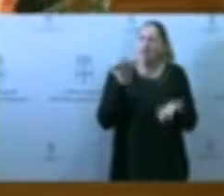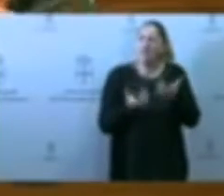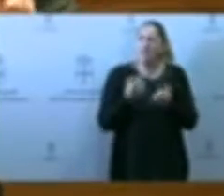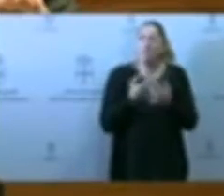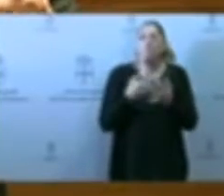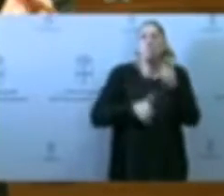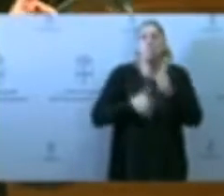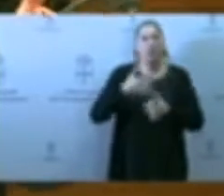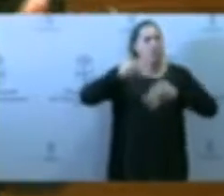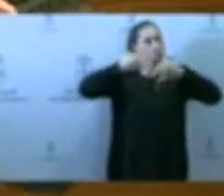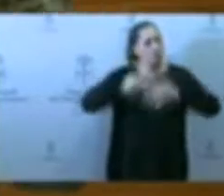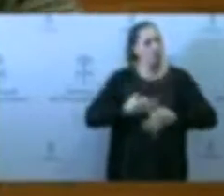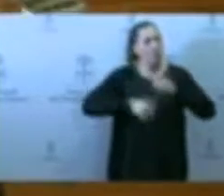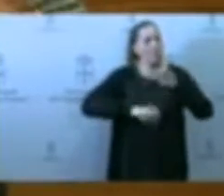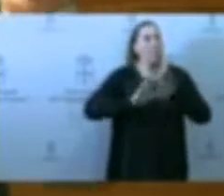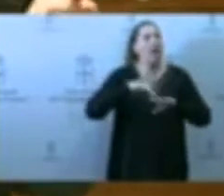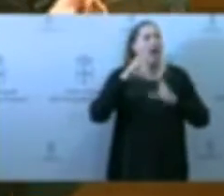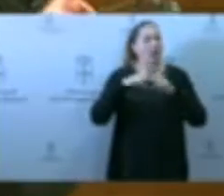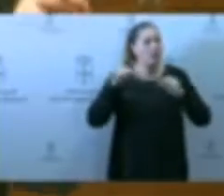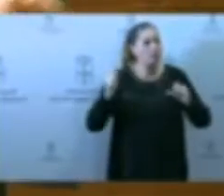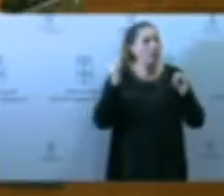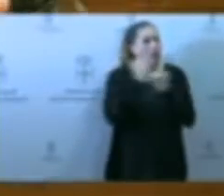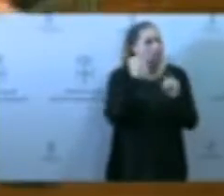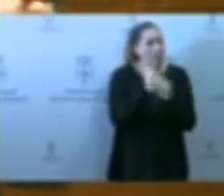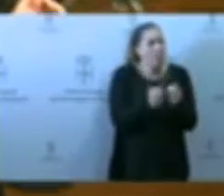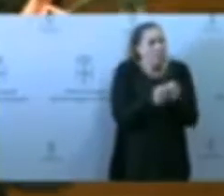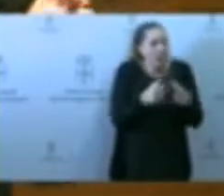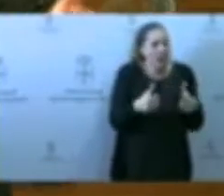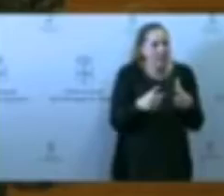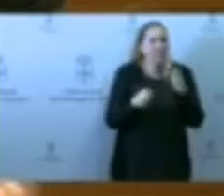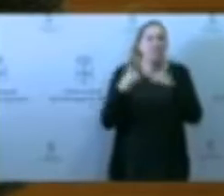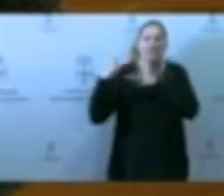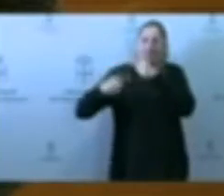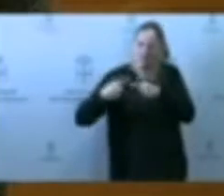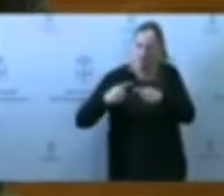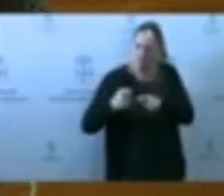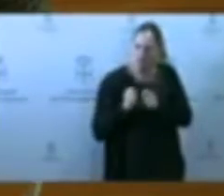Asturias pueda haber empleo, pueda haber transmisiones y pueda haber riqueza en la